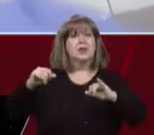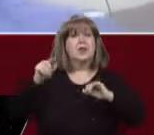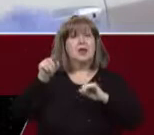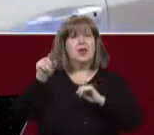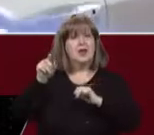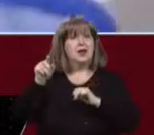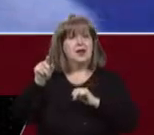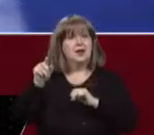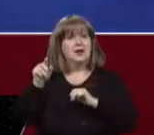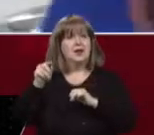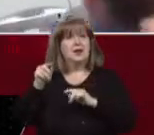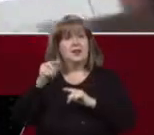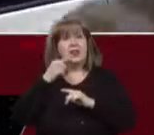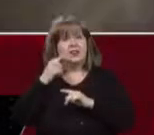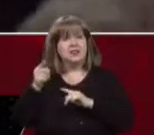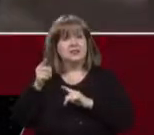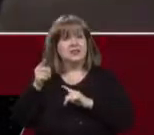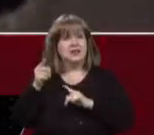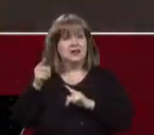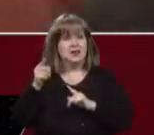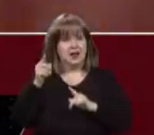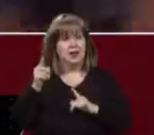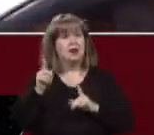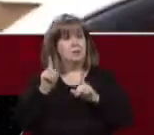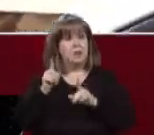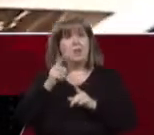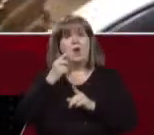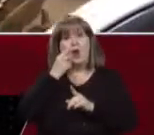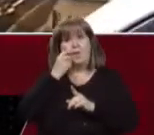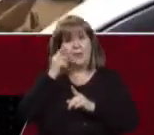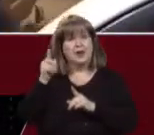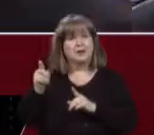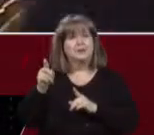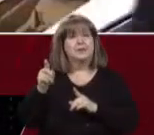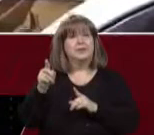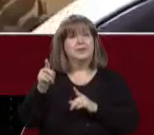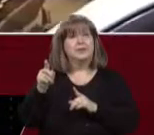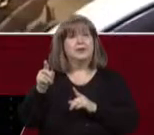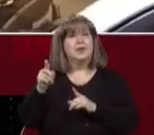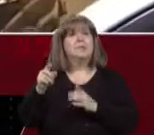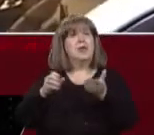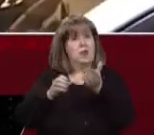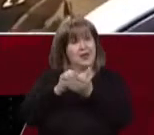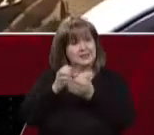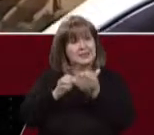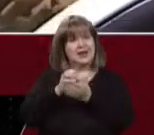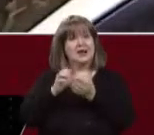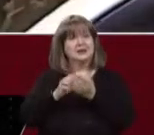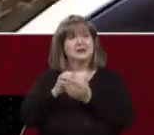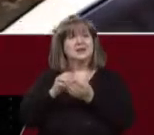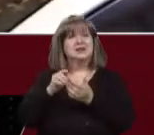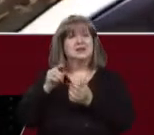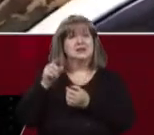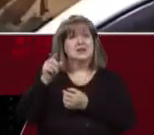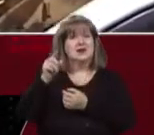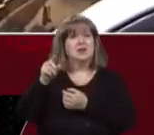tuvo como un acting anti-K, por decirlo de alguna manera, y al día siguiente también posteó en Instagram: ¿vos seguís creyendo